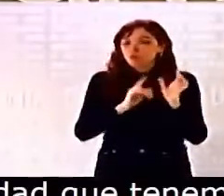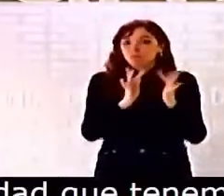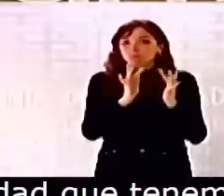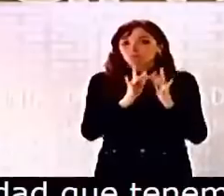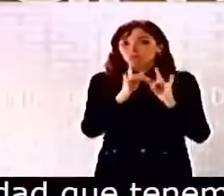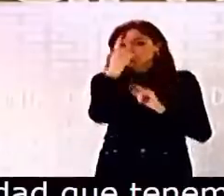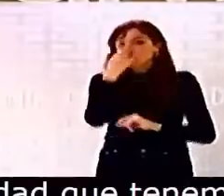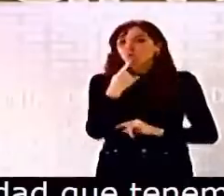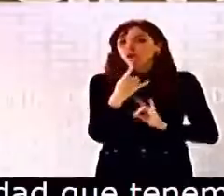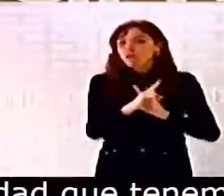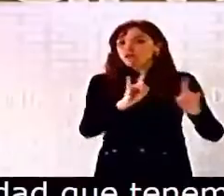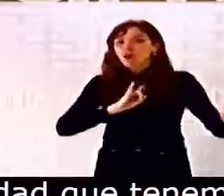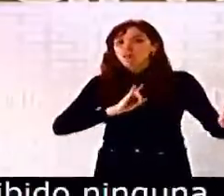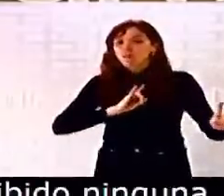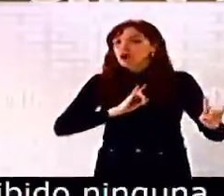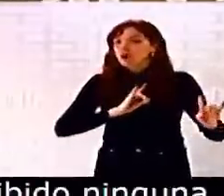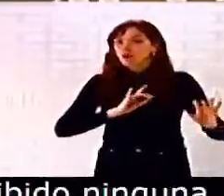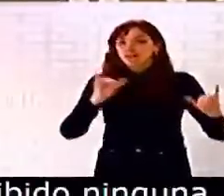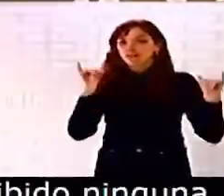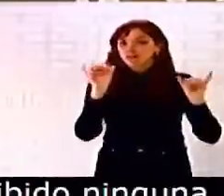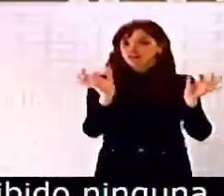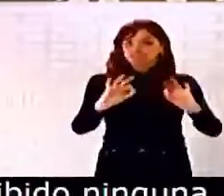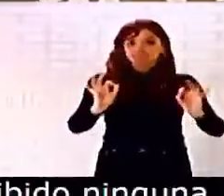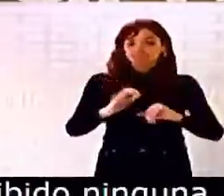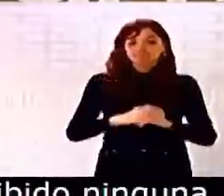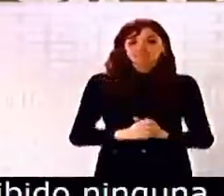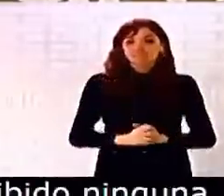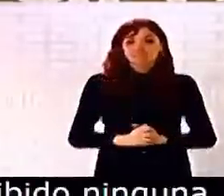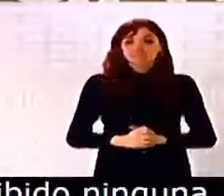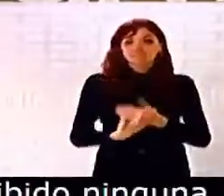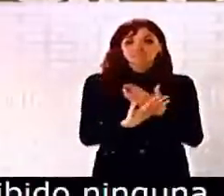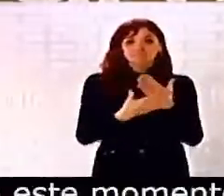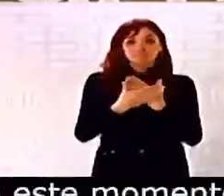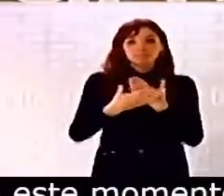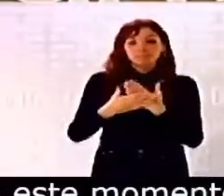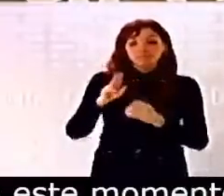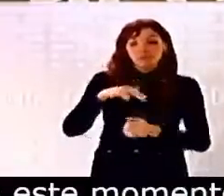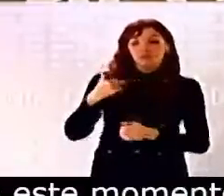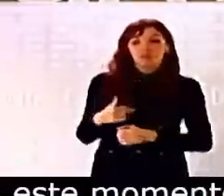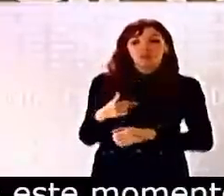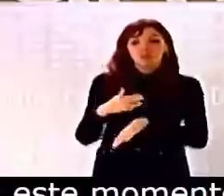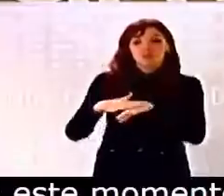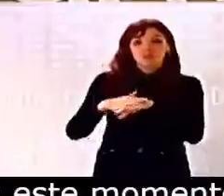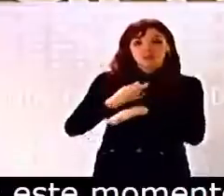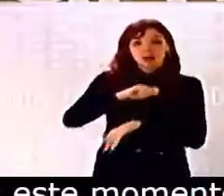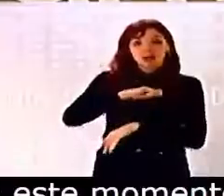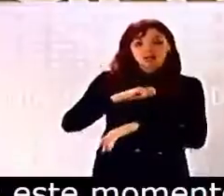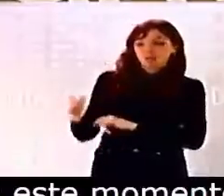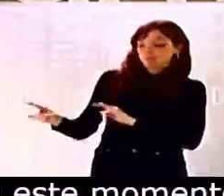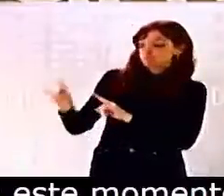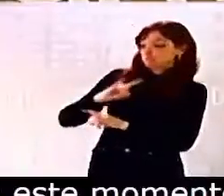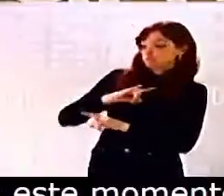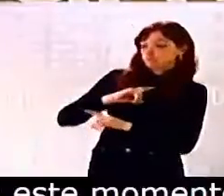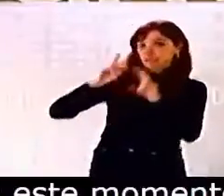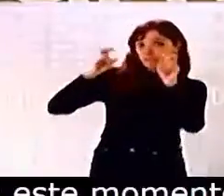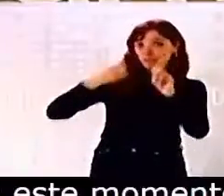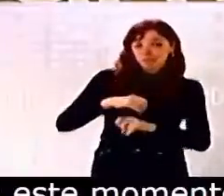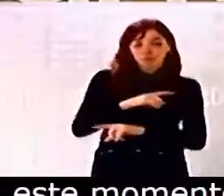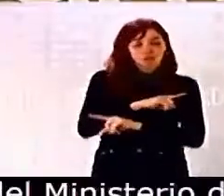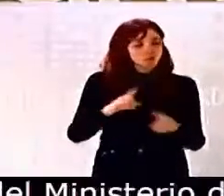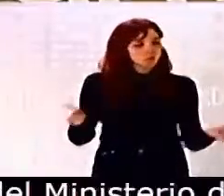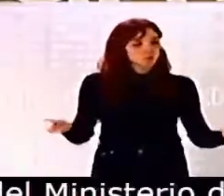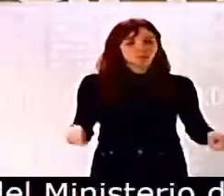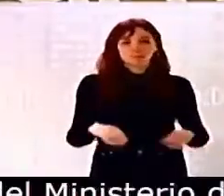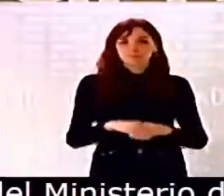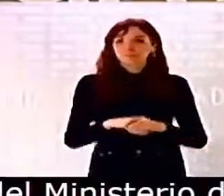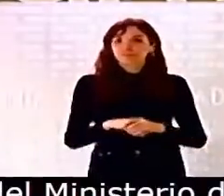ha recibido ninguna llamada del país vecino, ni por parte del Ministerio de Sanidad del Gobierno de España para este tema.